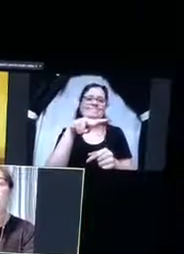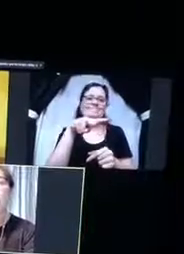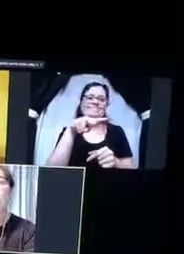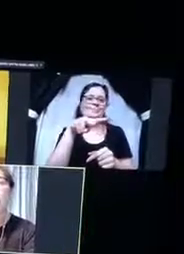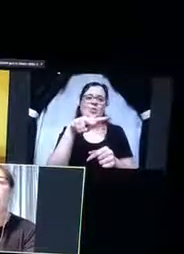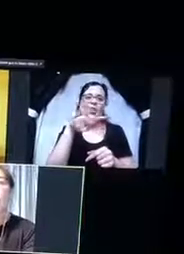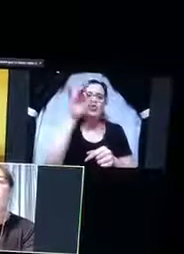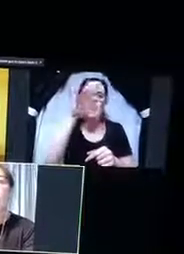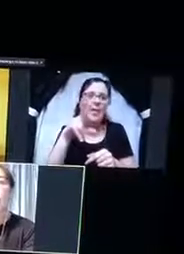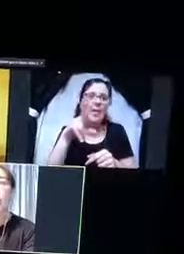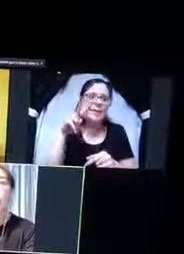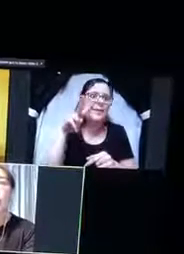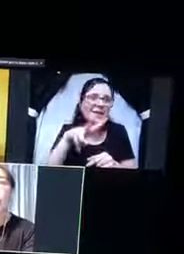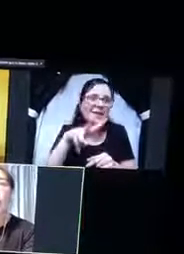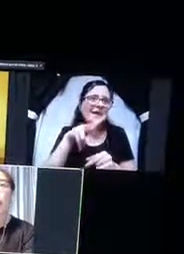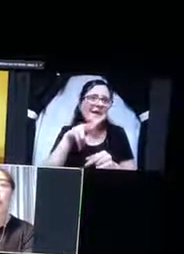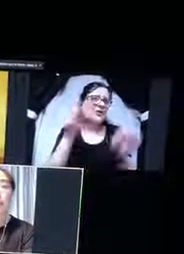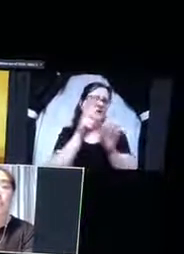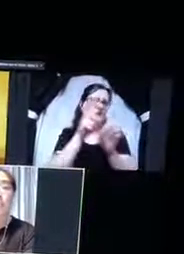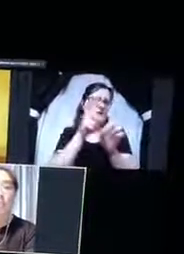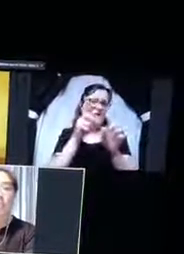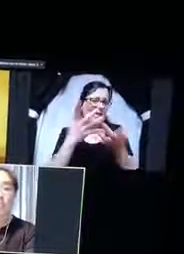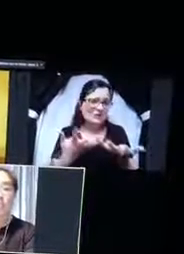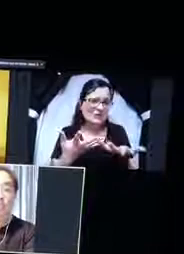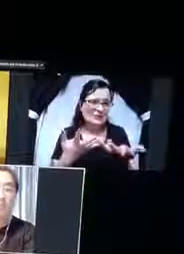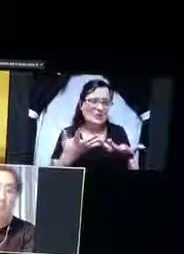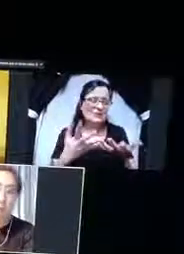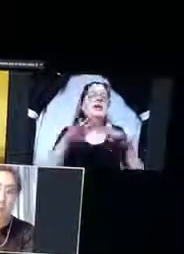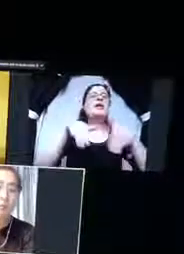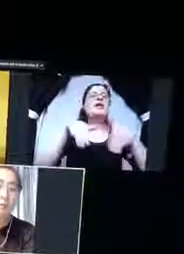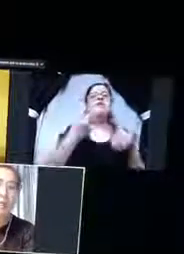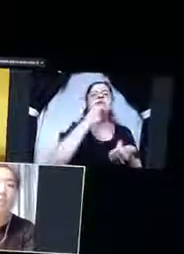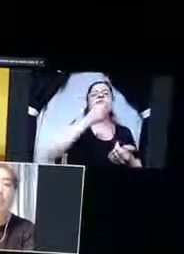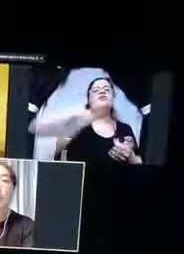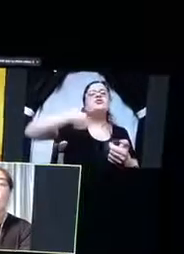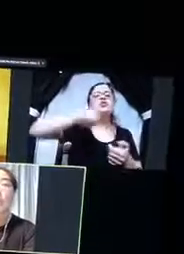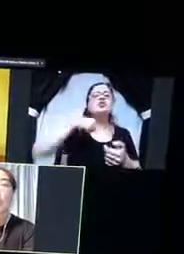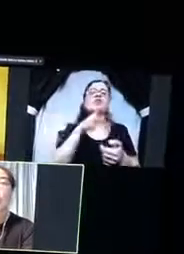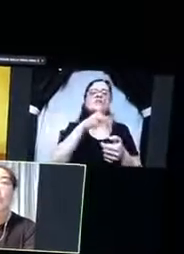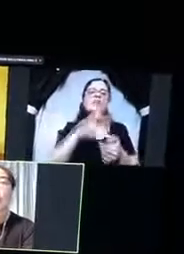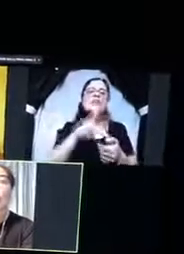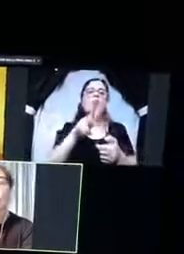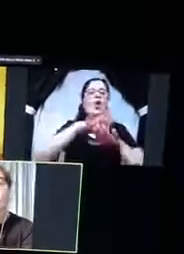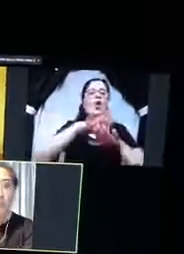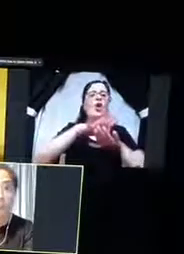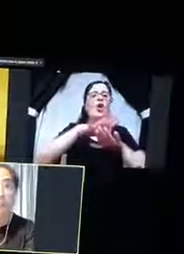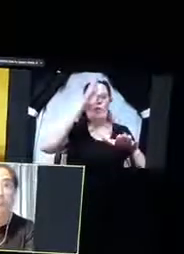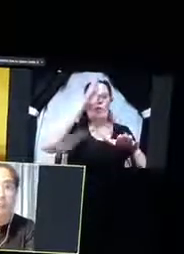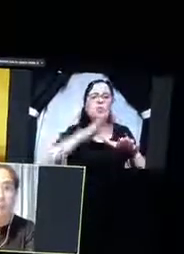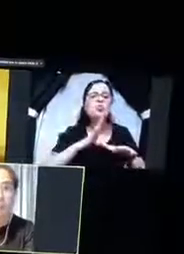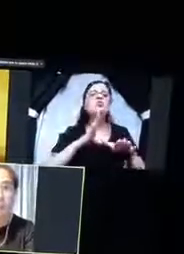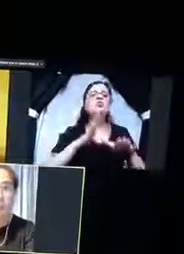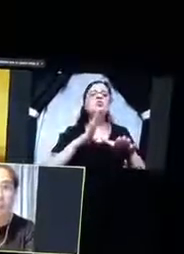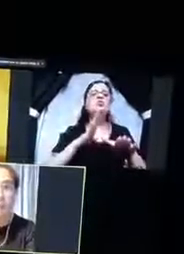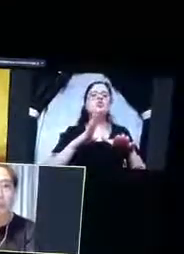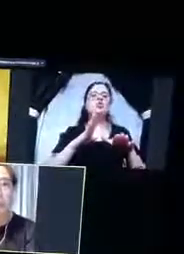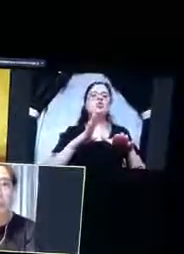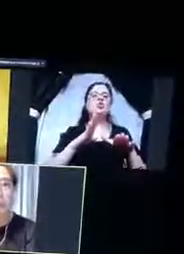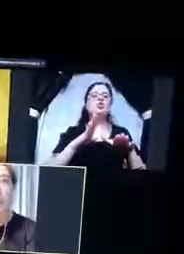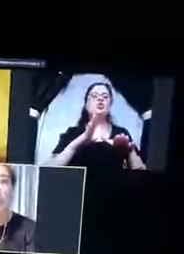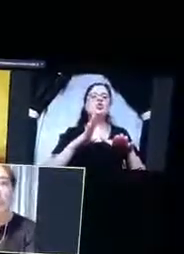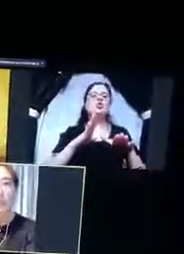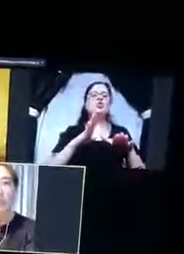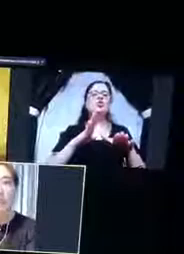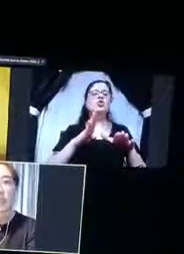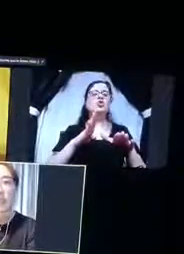tener en cuenta que si vamos a hablar de chicos con hipoacusias, veamos el todo, ¿no? Como siempre tratamos